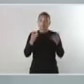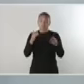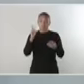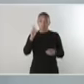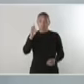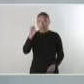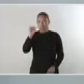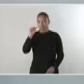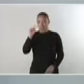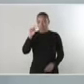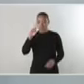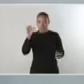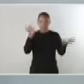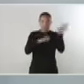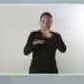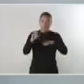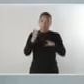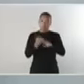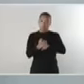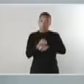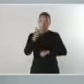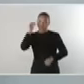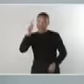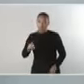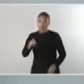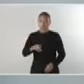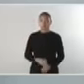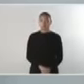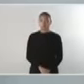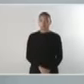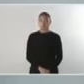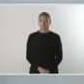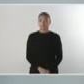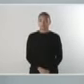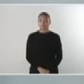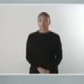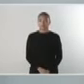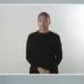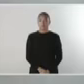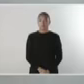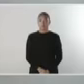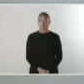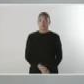un desastre el estado okay no